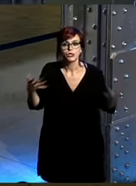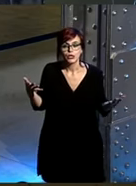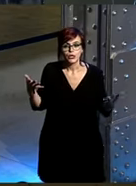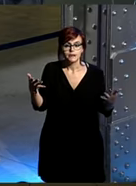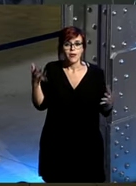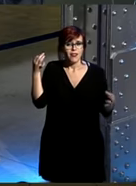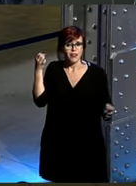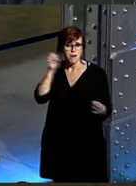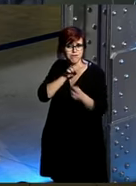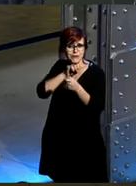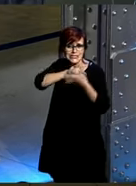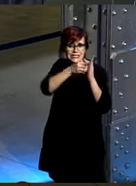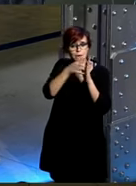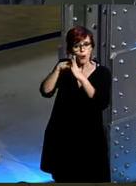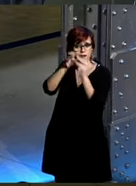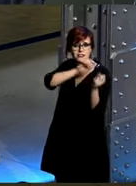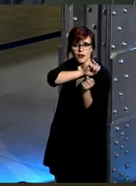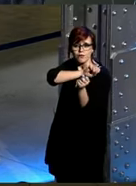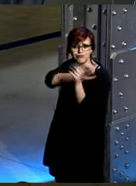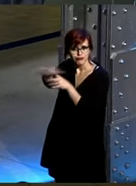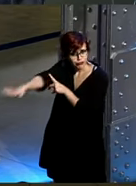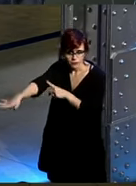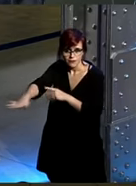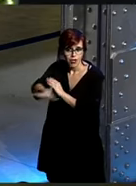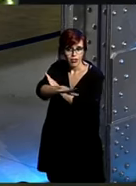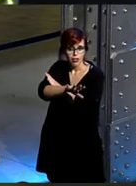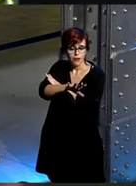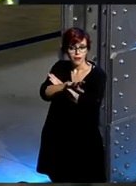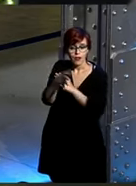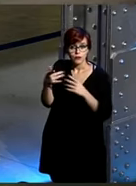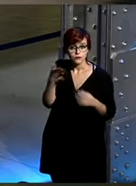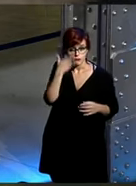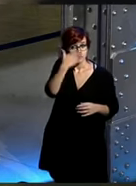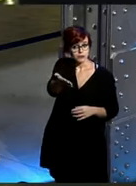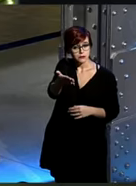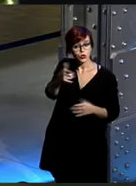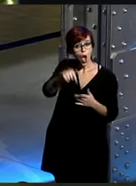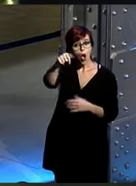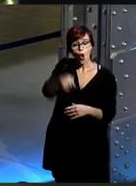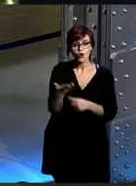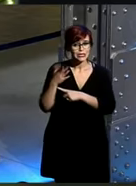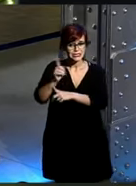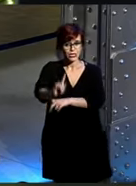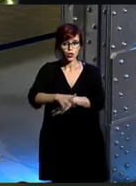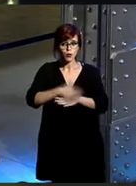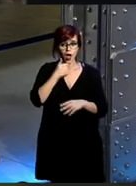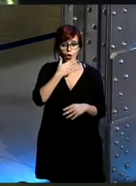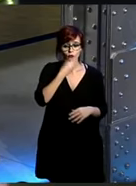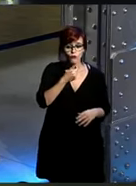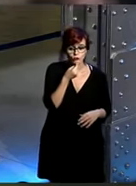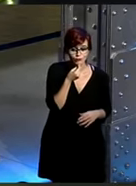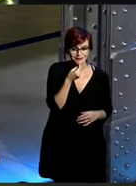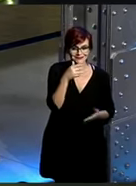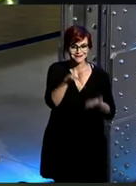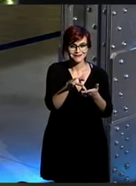realmente que arrasar el sistema universitario, hay que arrasarlo. Yo no lo mostré hoy, pero hay una cosa muy bonita, después